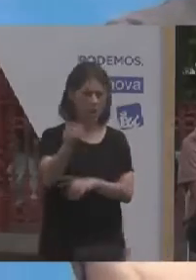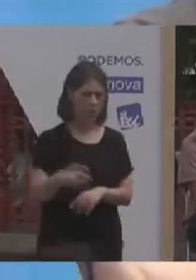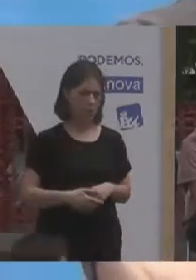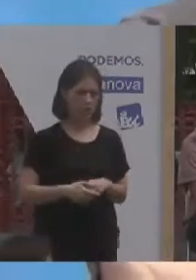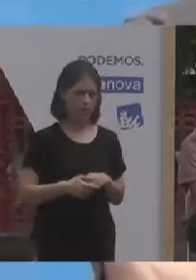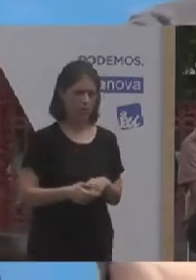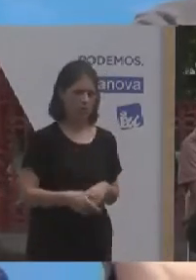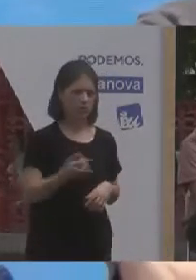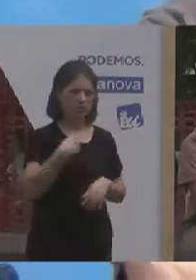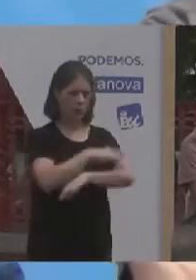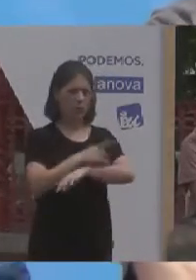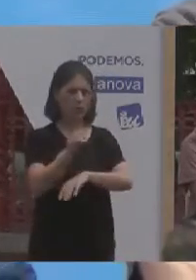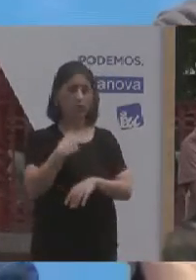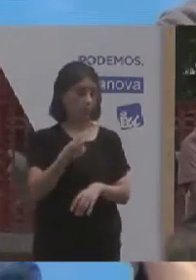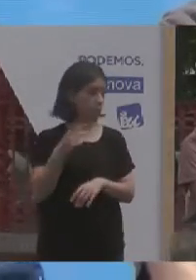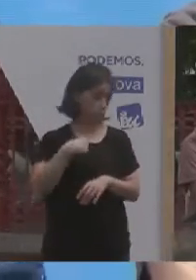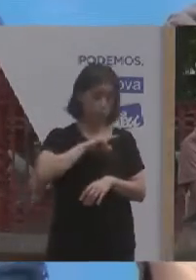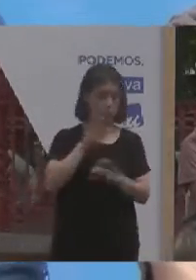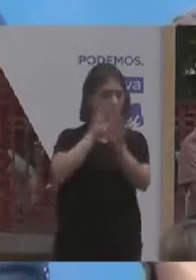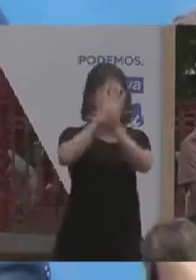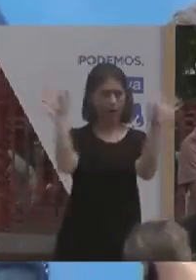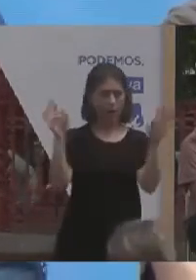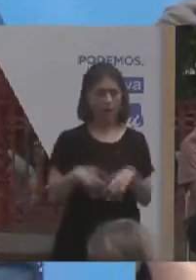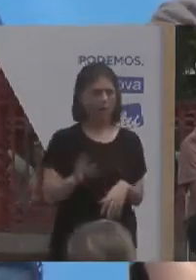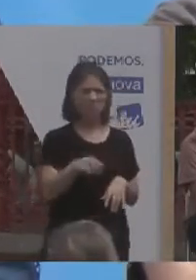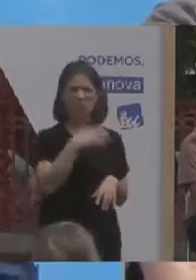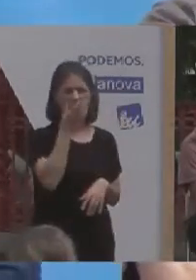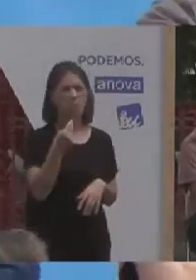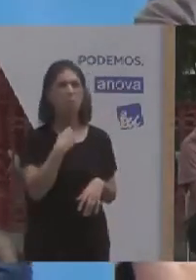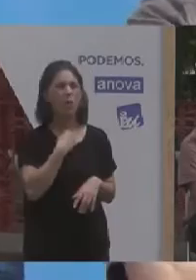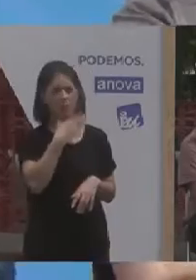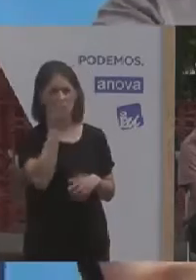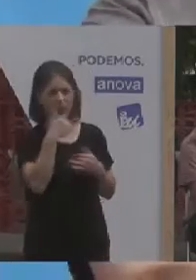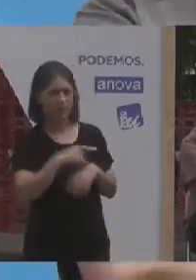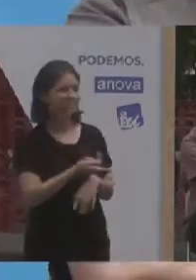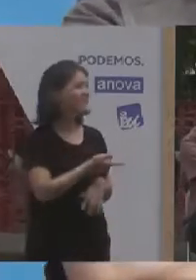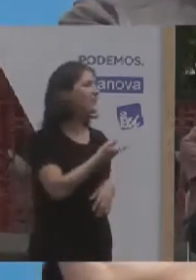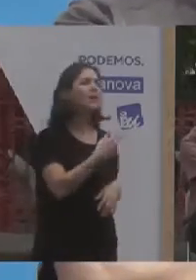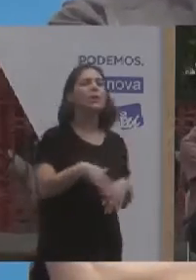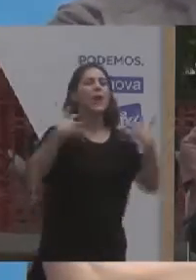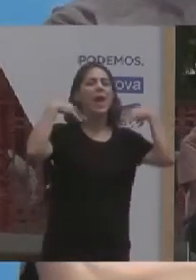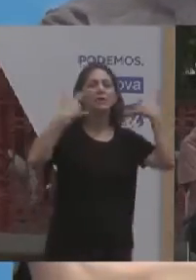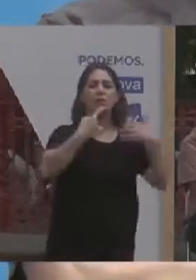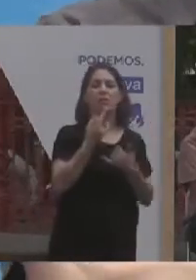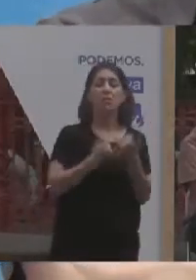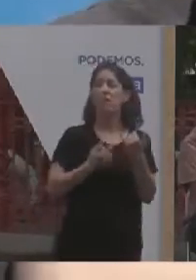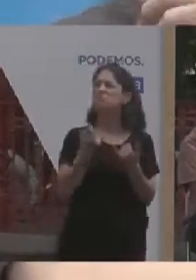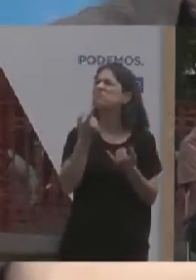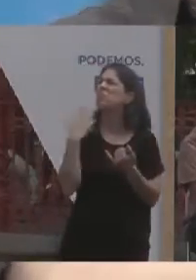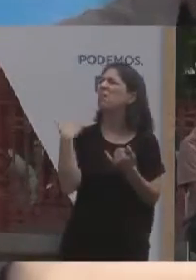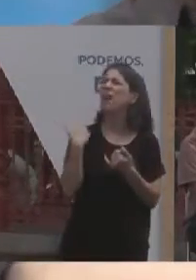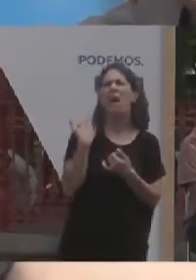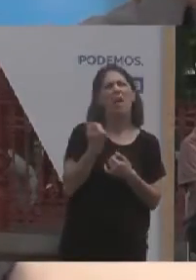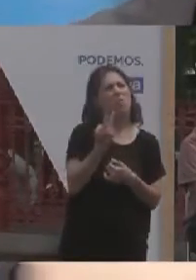Esas eran unhas poucas cousas claras que temos. Dixéronnos que Feijóo veu hai